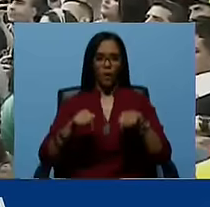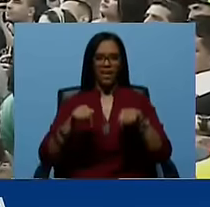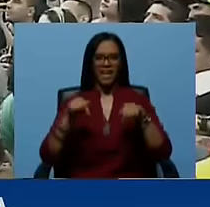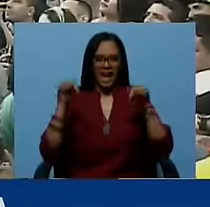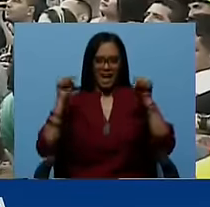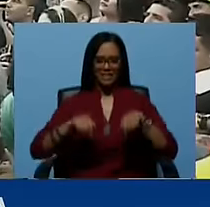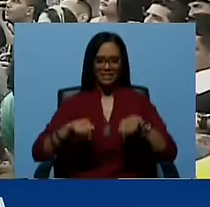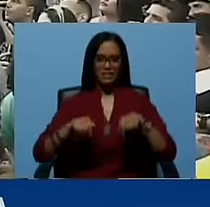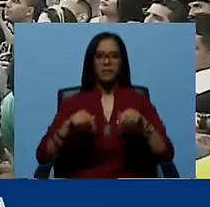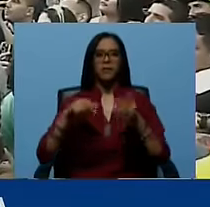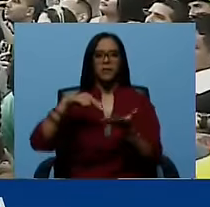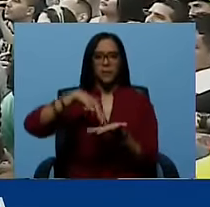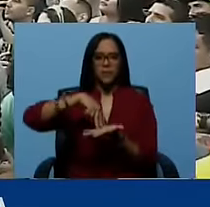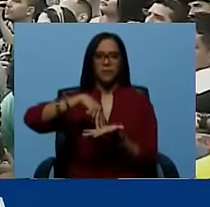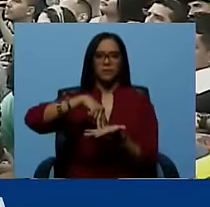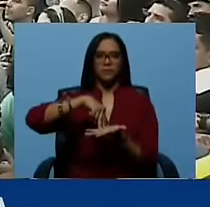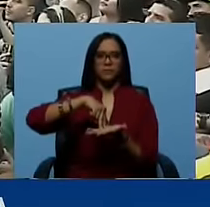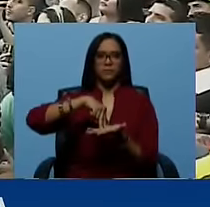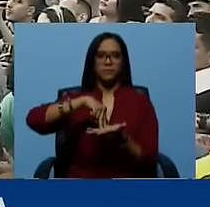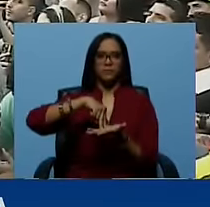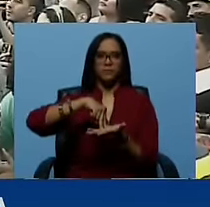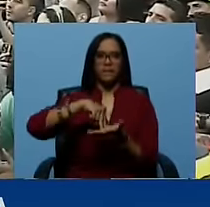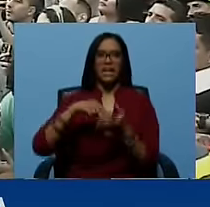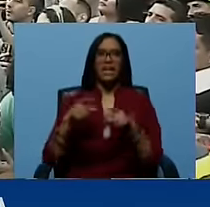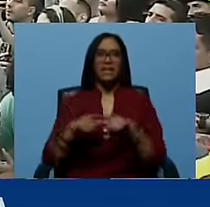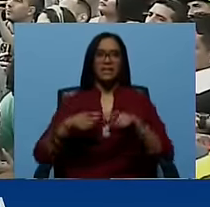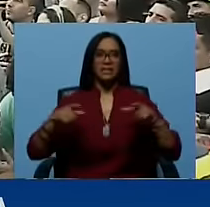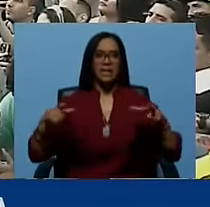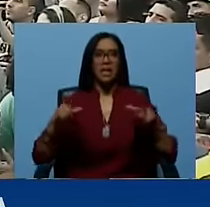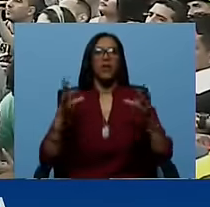pie. Lleno de certezas